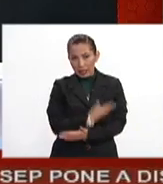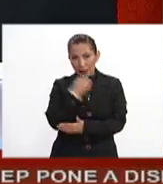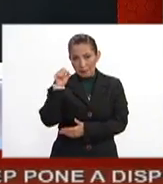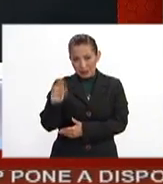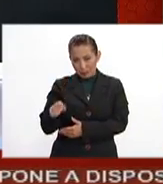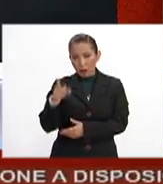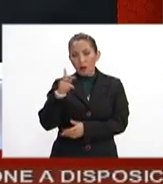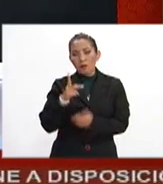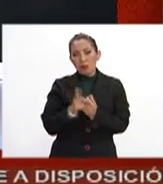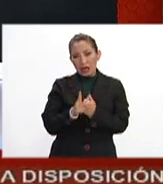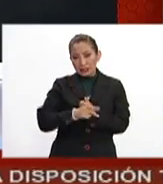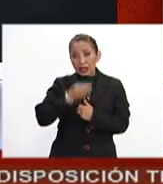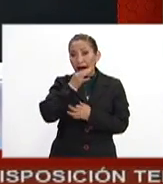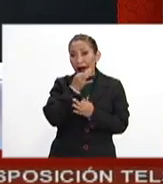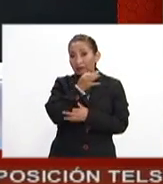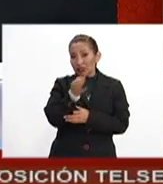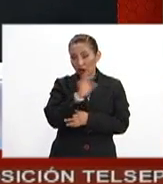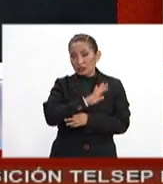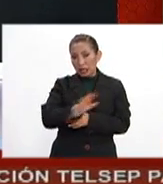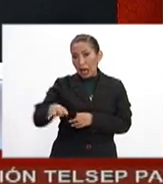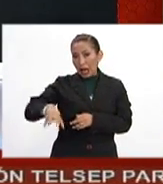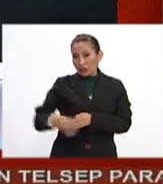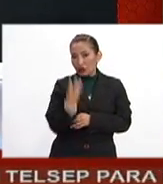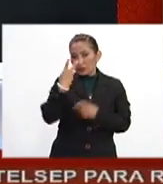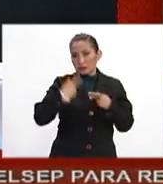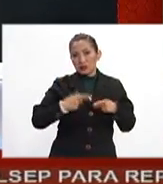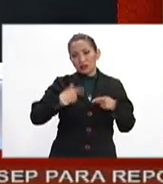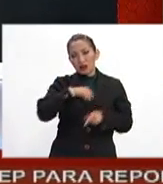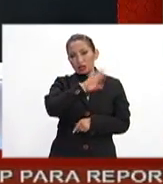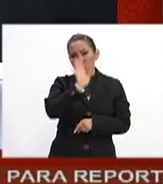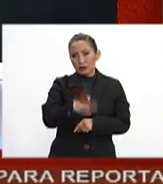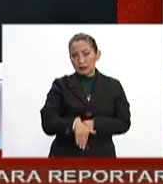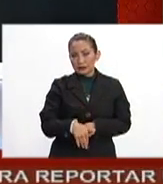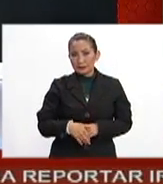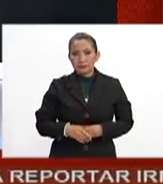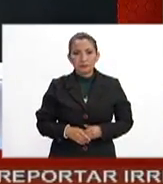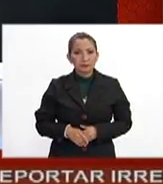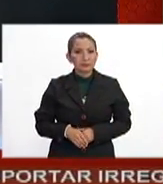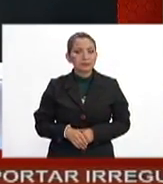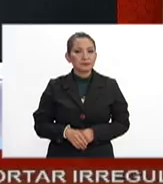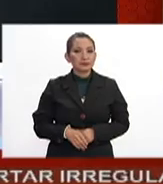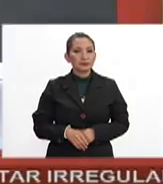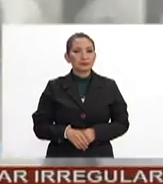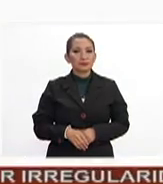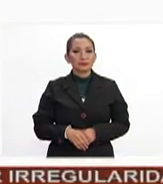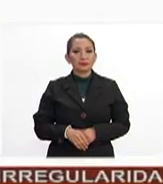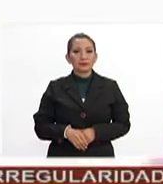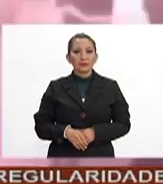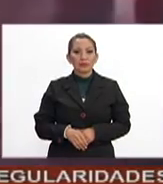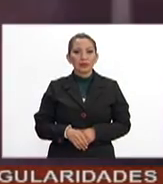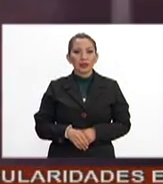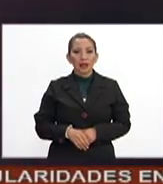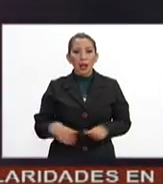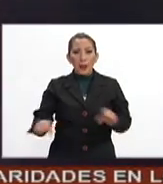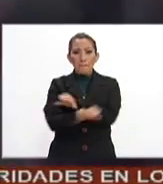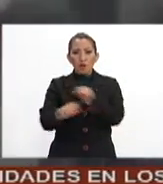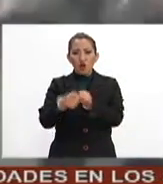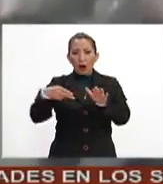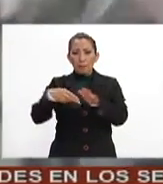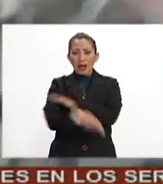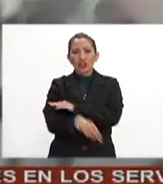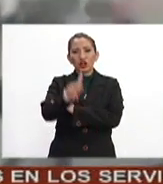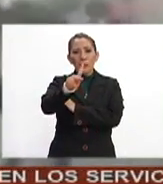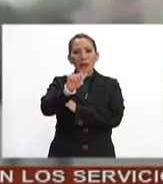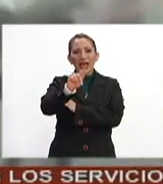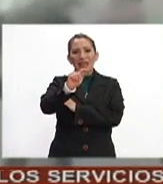de ese país. También se informó que ya aumentó a 14 el número de personas muertas. Una explosión en el metro de